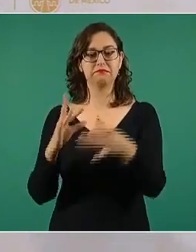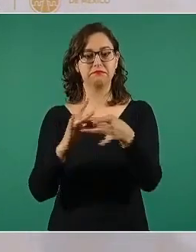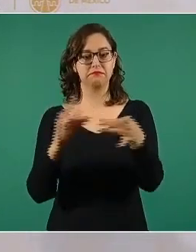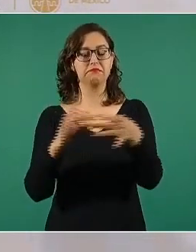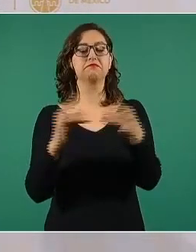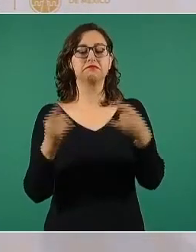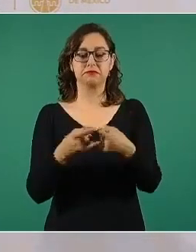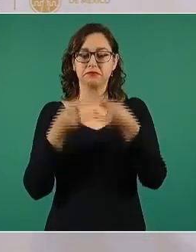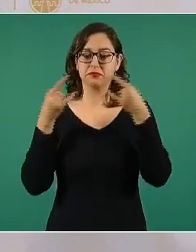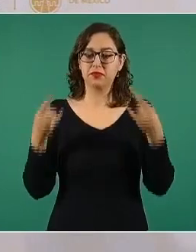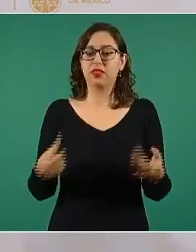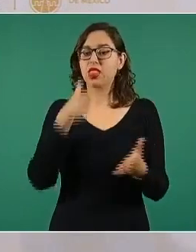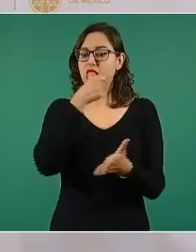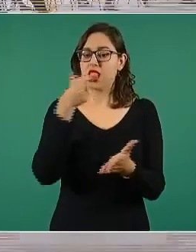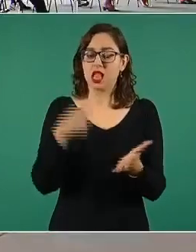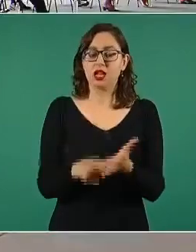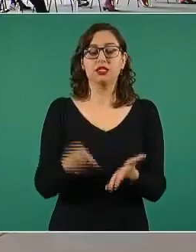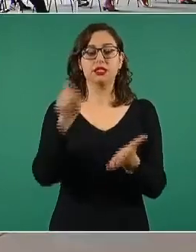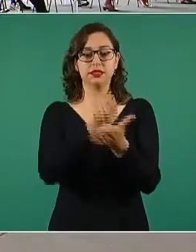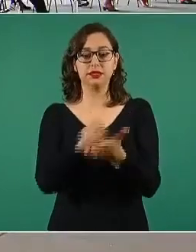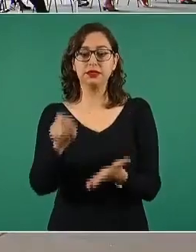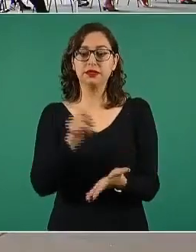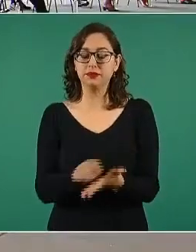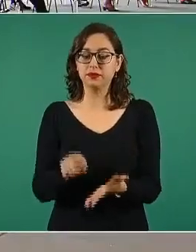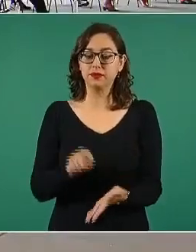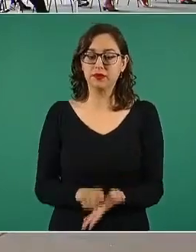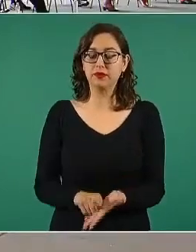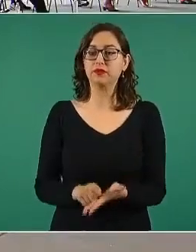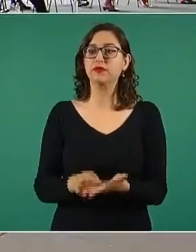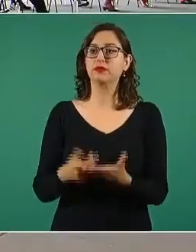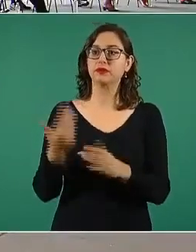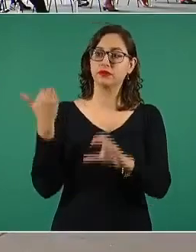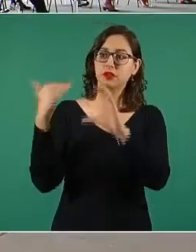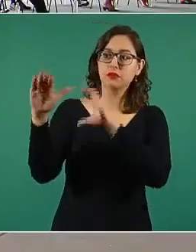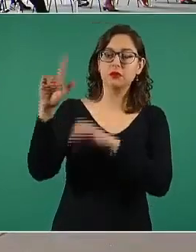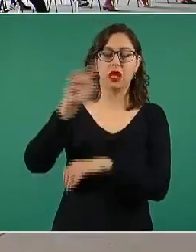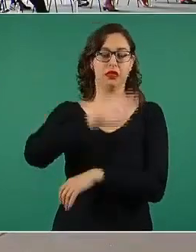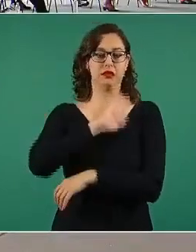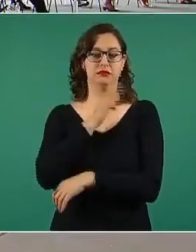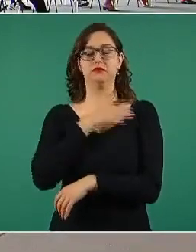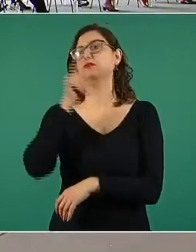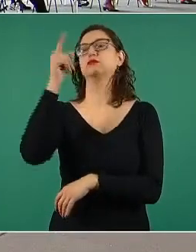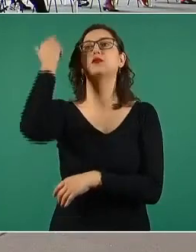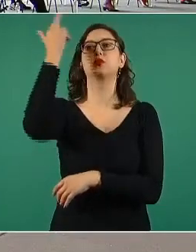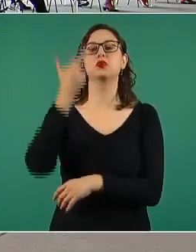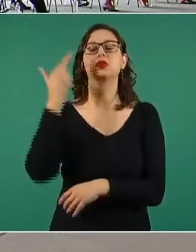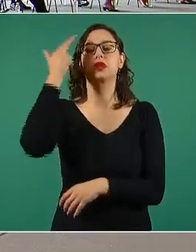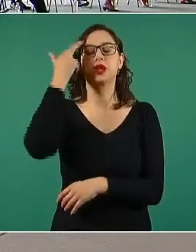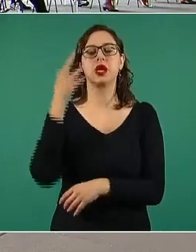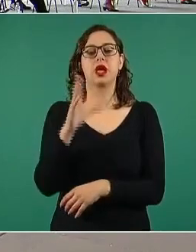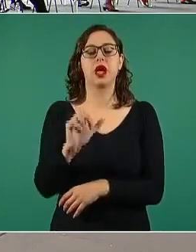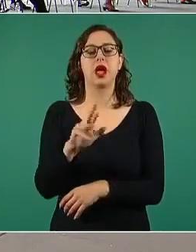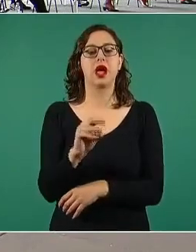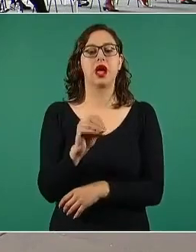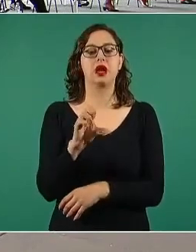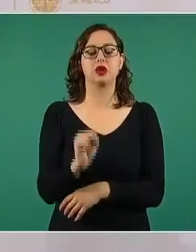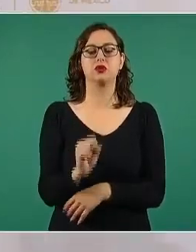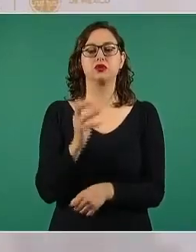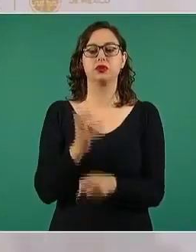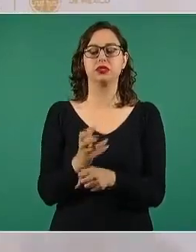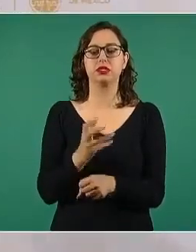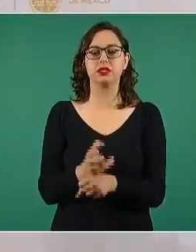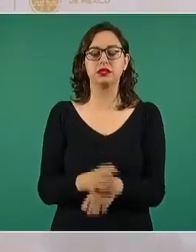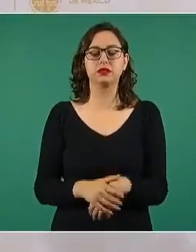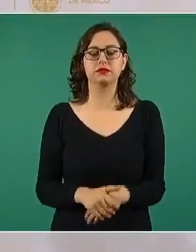quien en sus cartas de relación al rey Carlos V de España, después de su primer